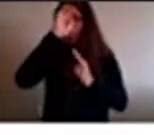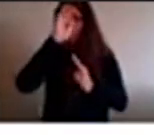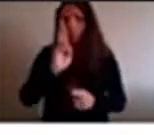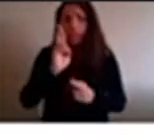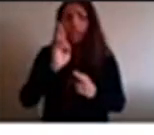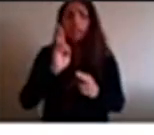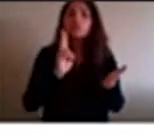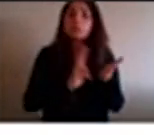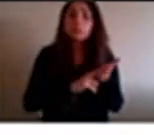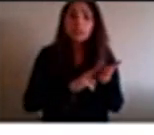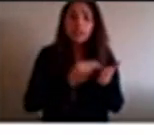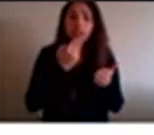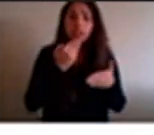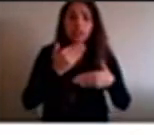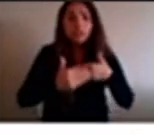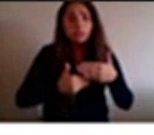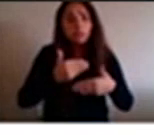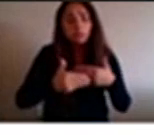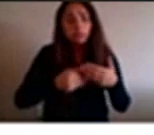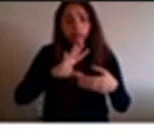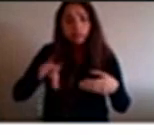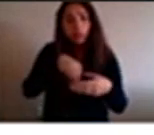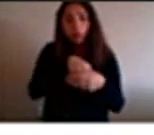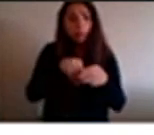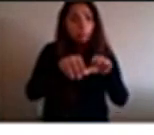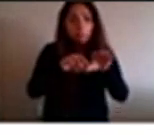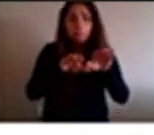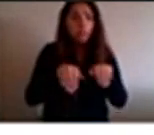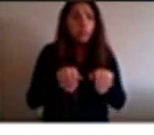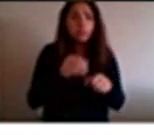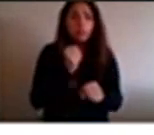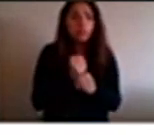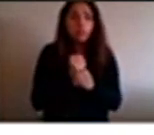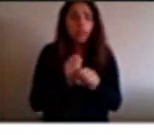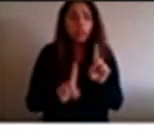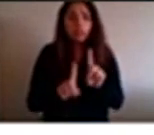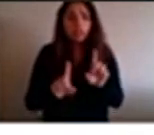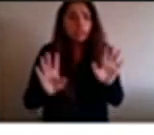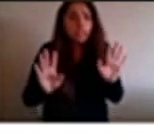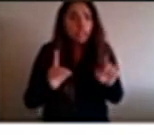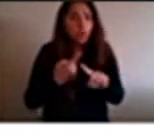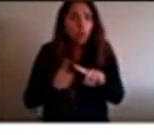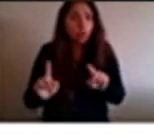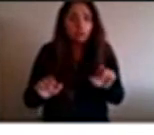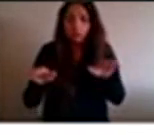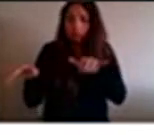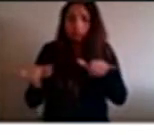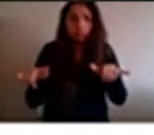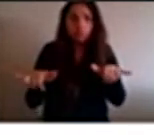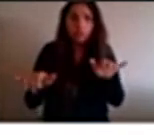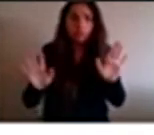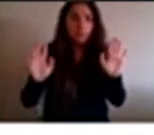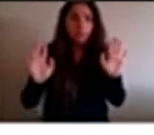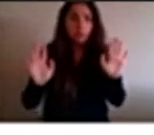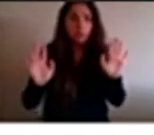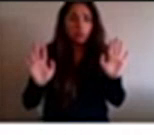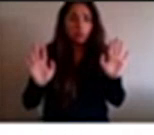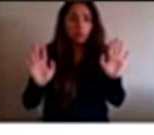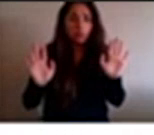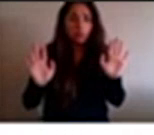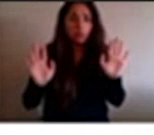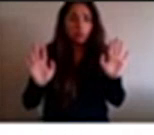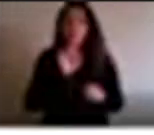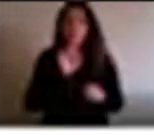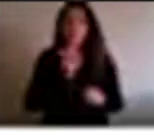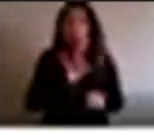inclusión todas las mismas garantías que cualquier trabajador que desarrolle una actividad. Un empleador requiere un